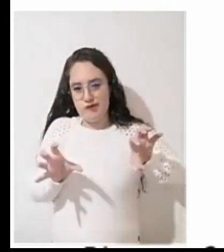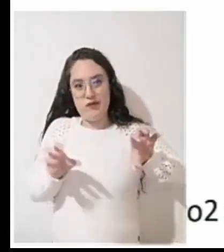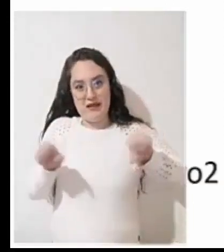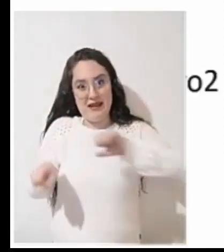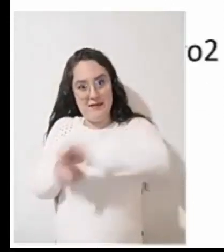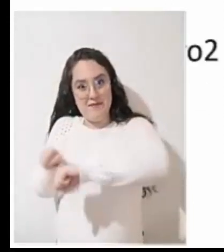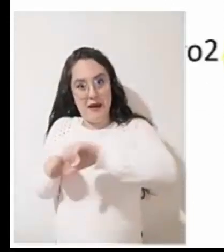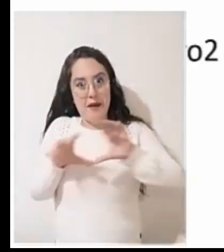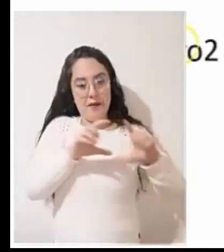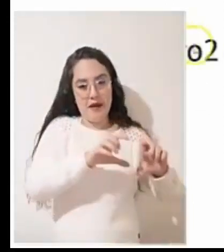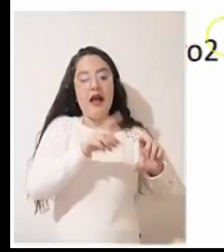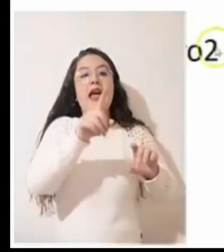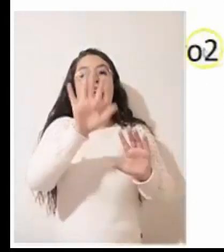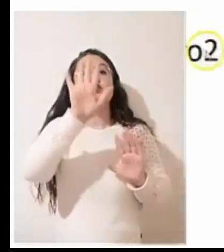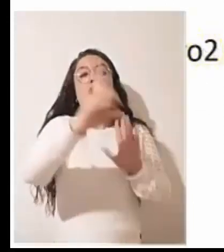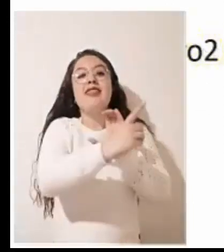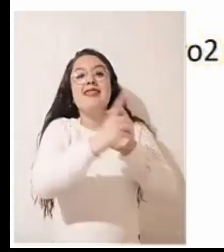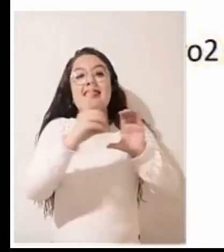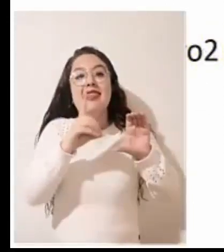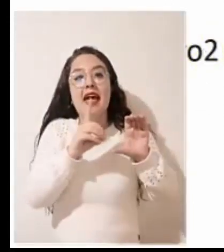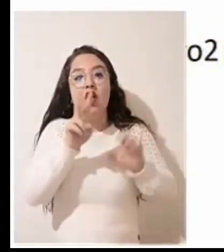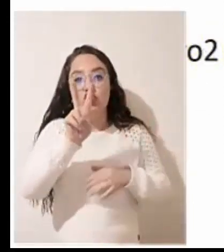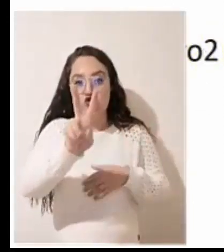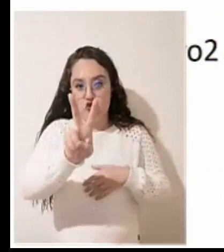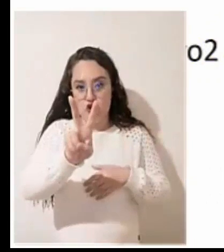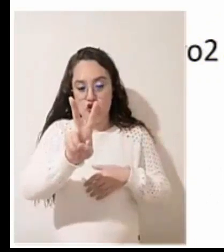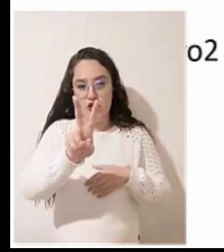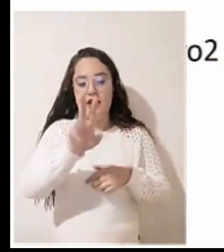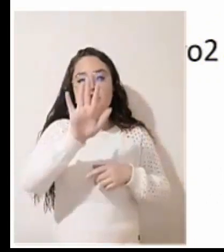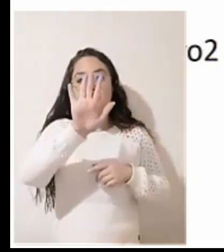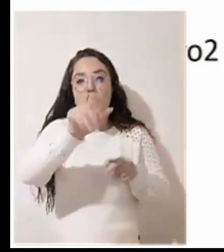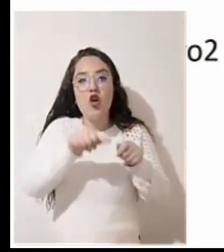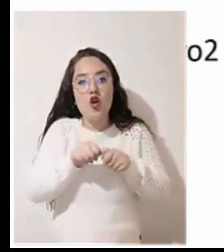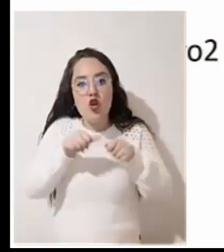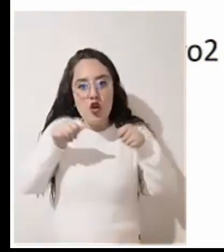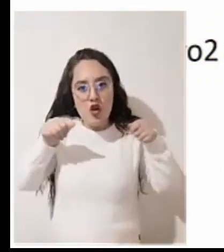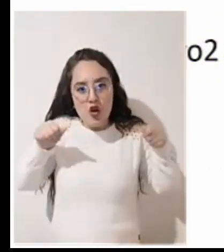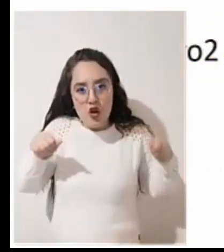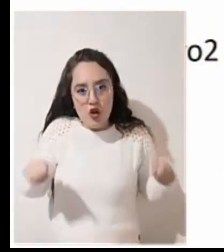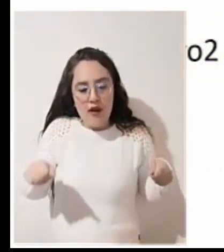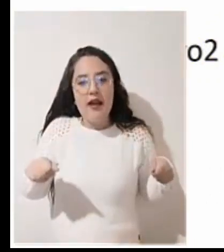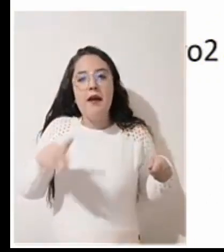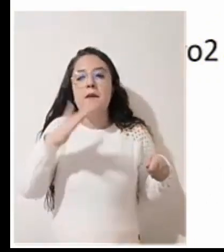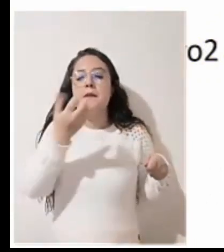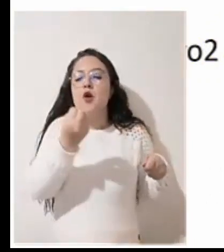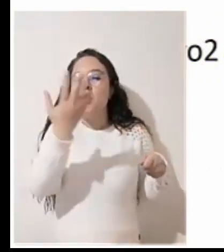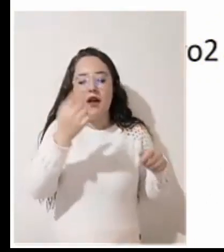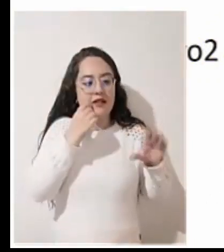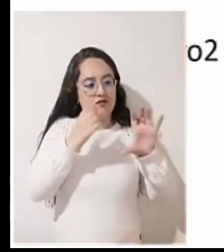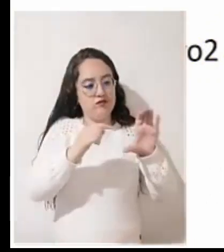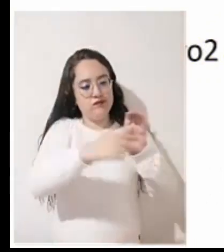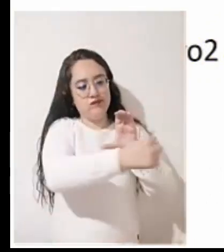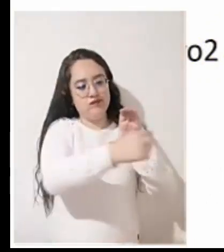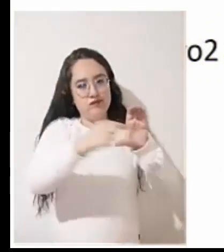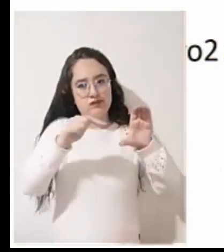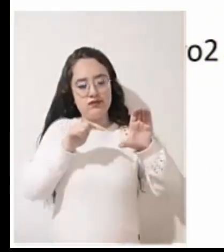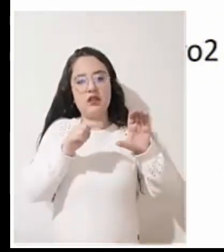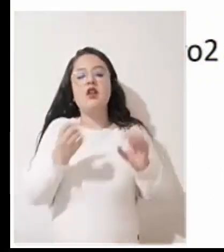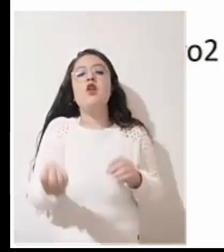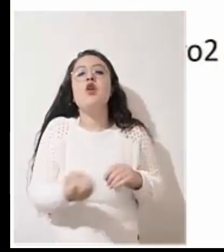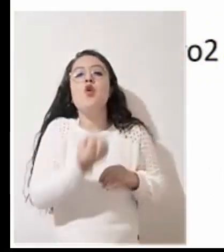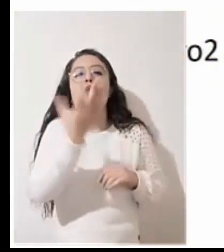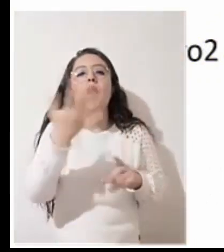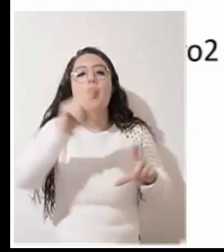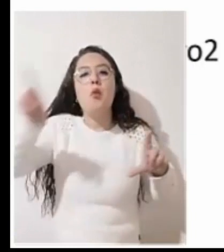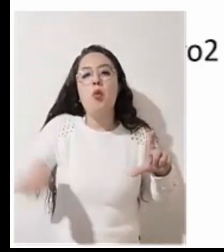dada por la siguiente ecuación. Diámetro 2, que sería la longitud pasando por el centro de extremo a extremo del piñón 2, por